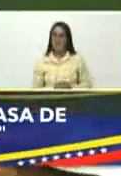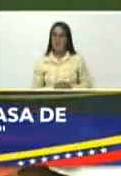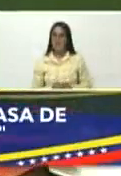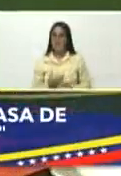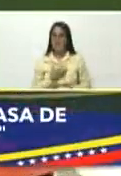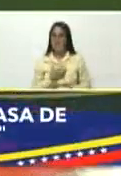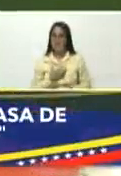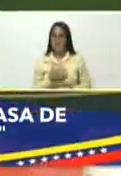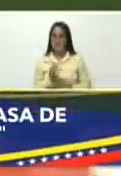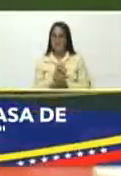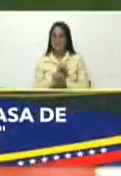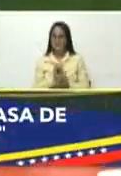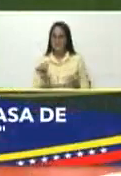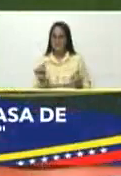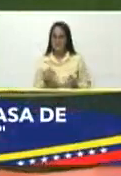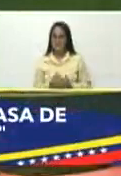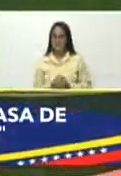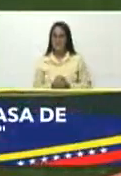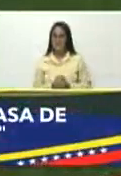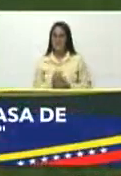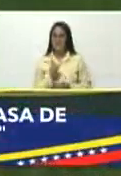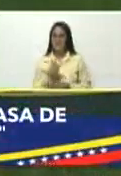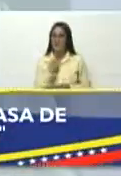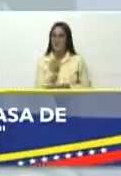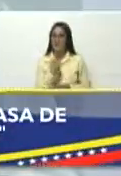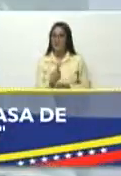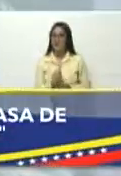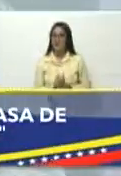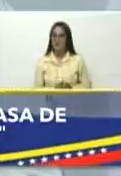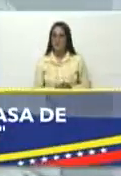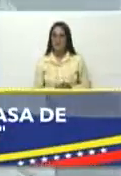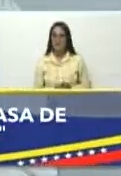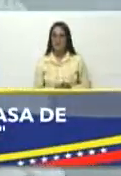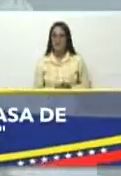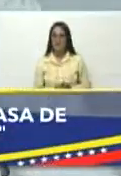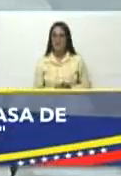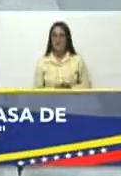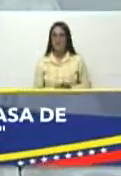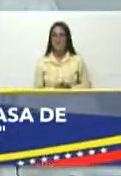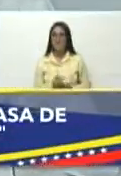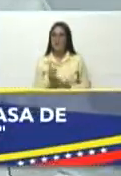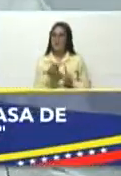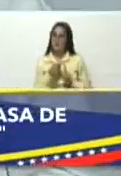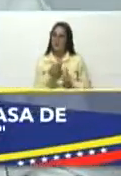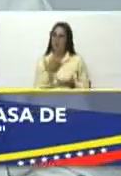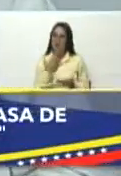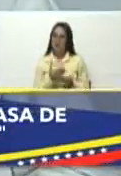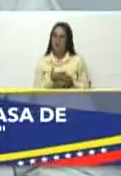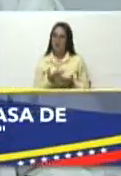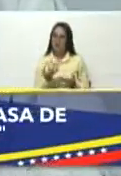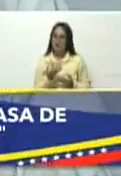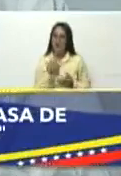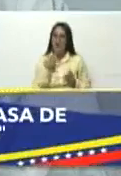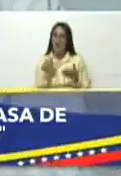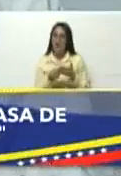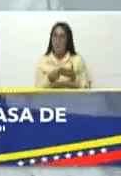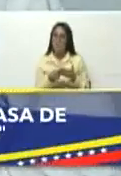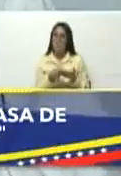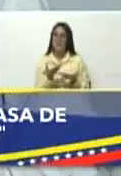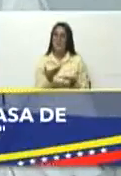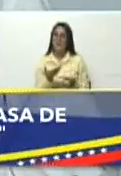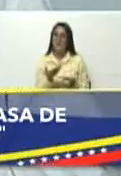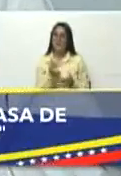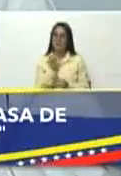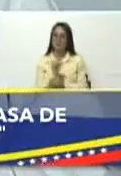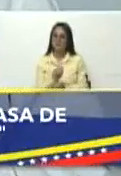puedo terminar sin decirle, sin darle las gracias de corazón en nombre de Ciudad Caribe y decirle